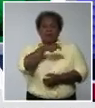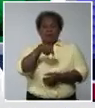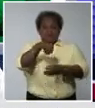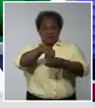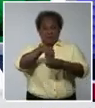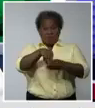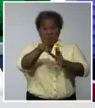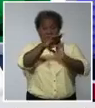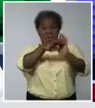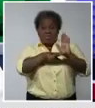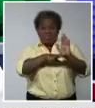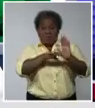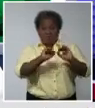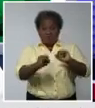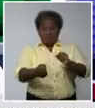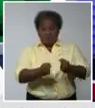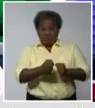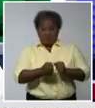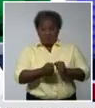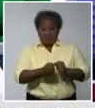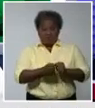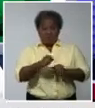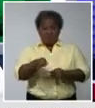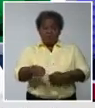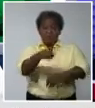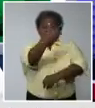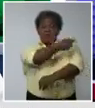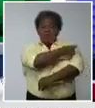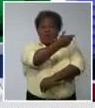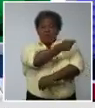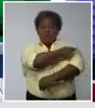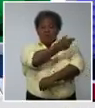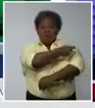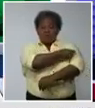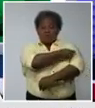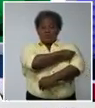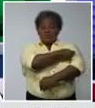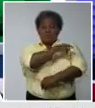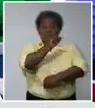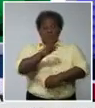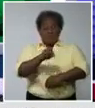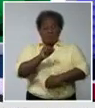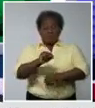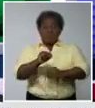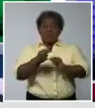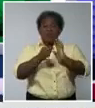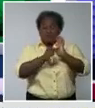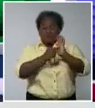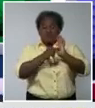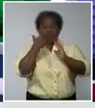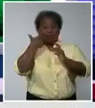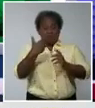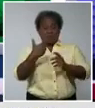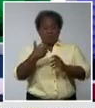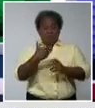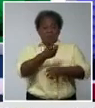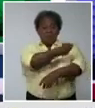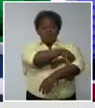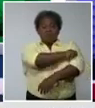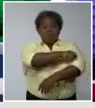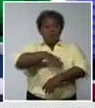de restricción y la vacunación, también ese es un elemento que es importante que lo conozca la población, ¿no?